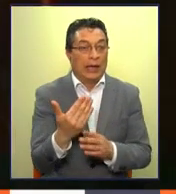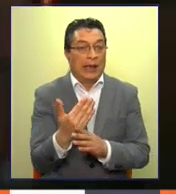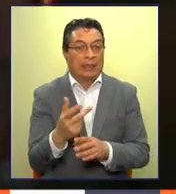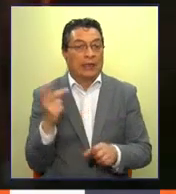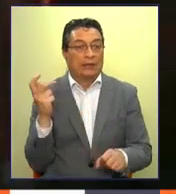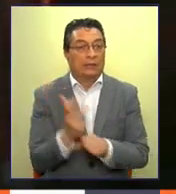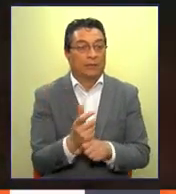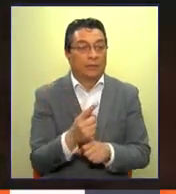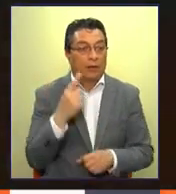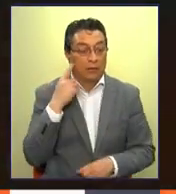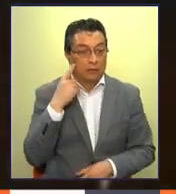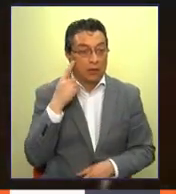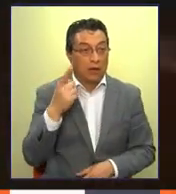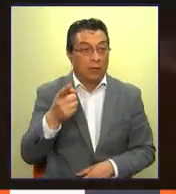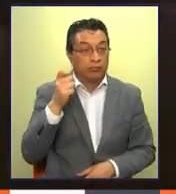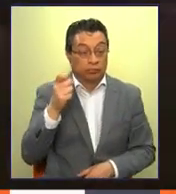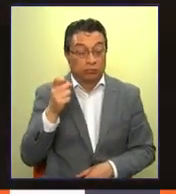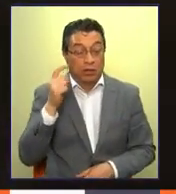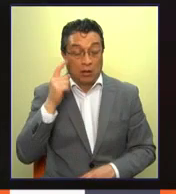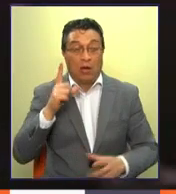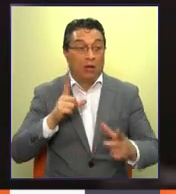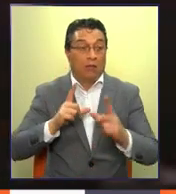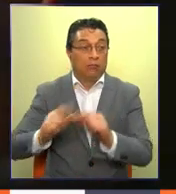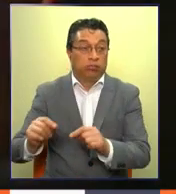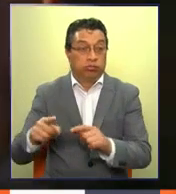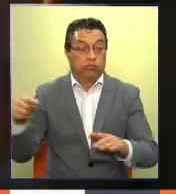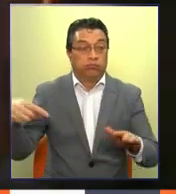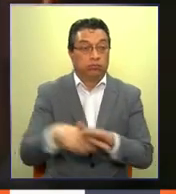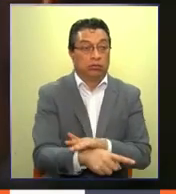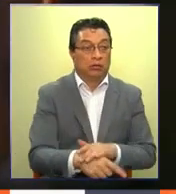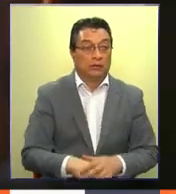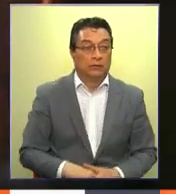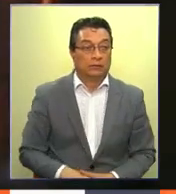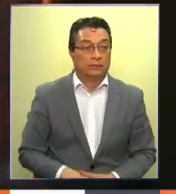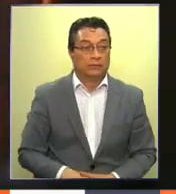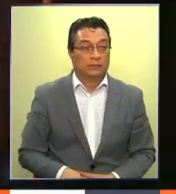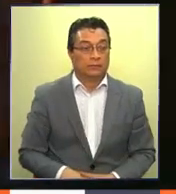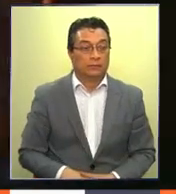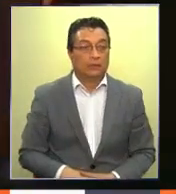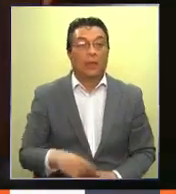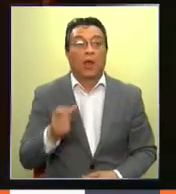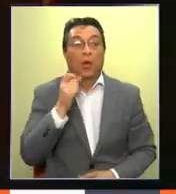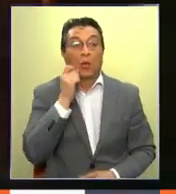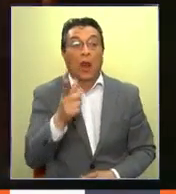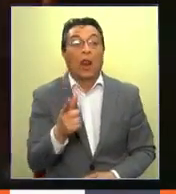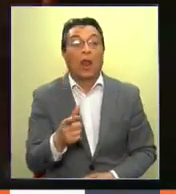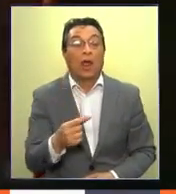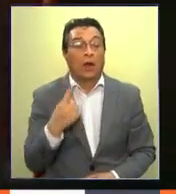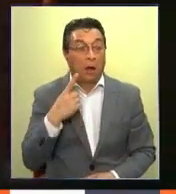Primer balazo, correr y esconderse, habían llegado ellos. ¿Cuál es?